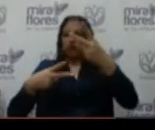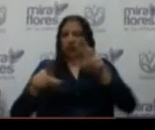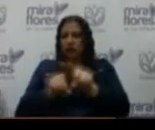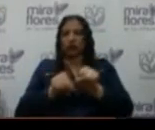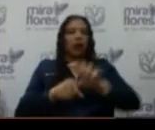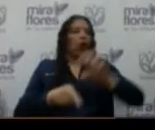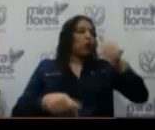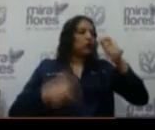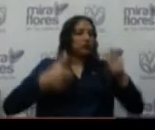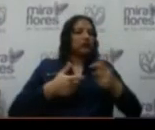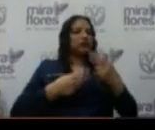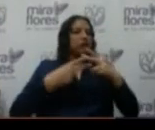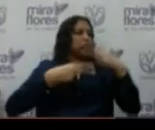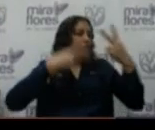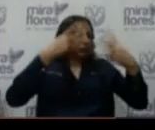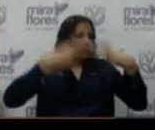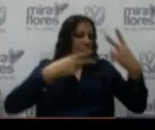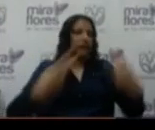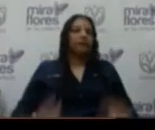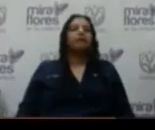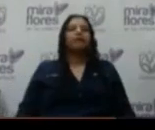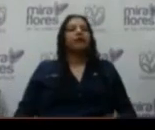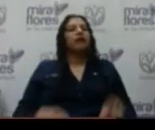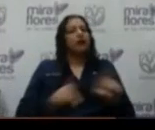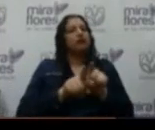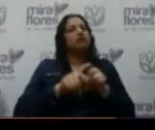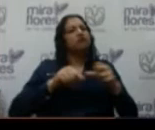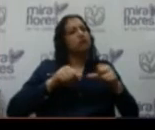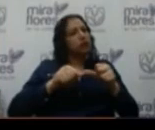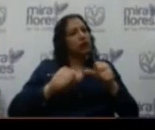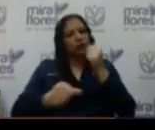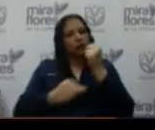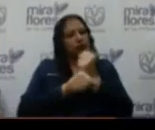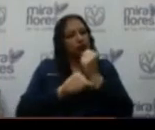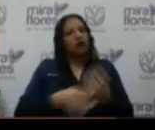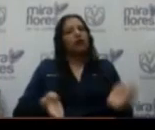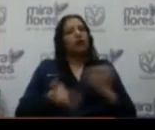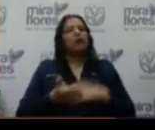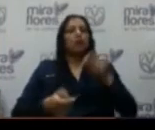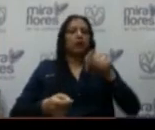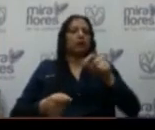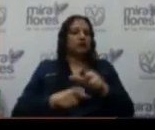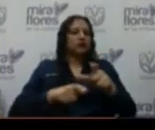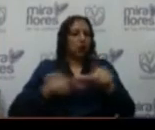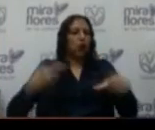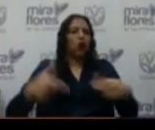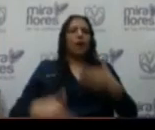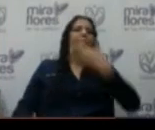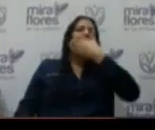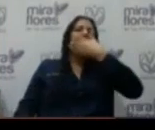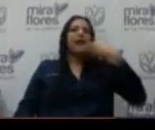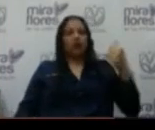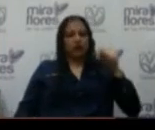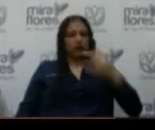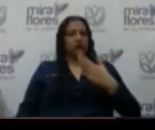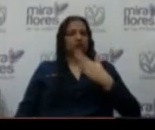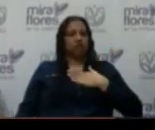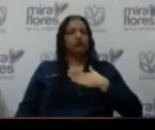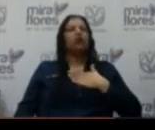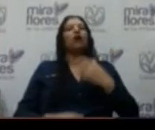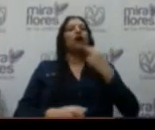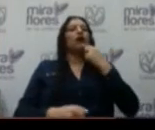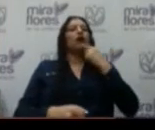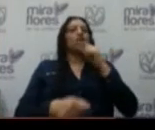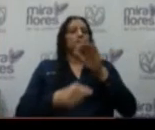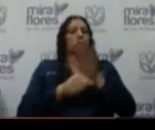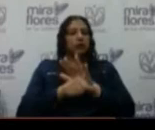Y así seguimos y continuaremos trabajando por un distrito cada vez mejor. Ese es nuestro compromiso. Es por